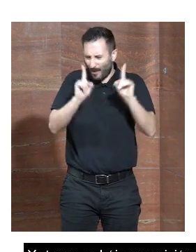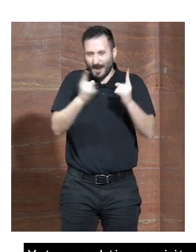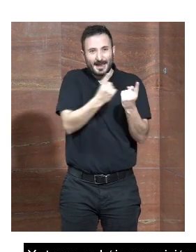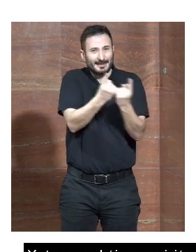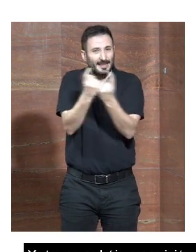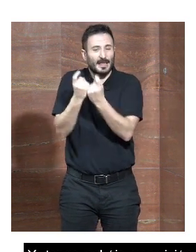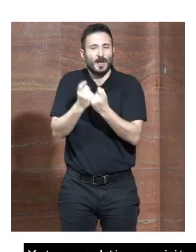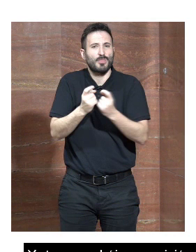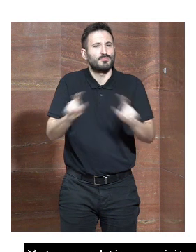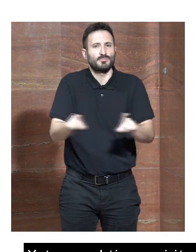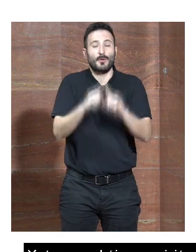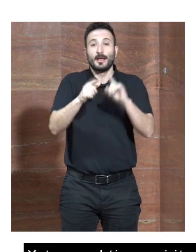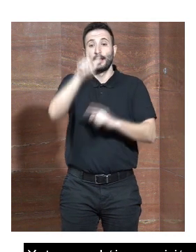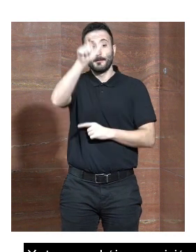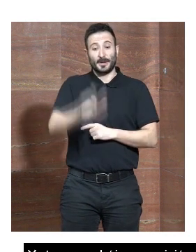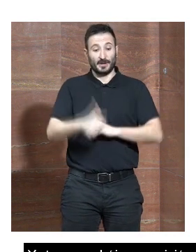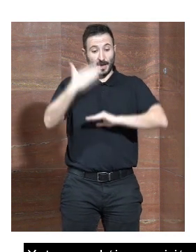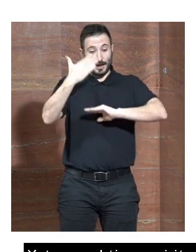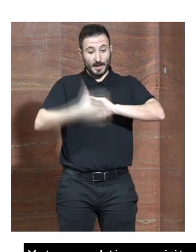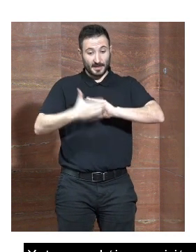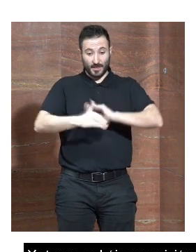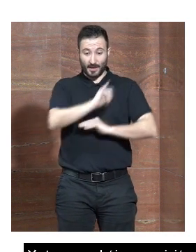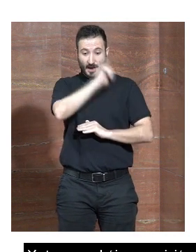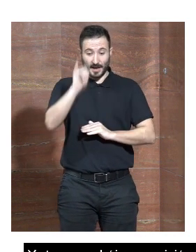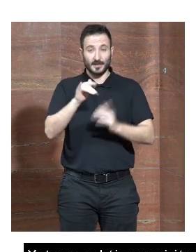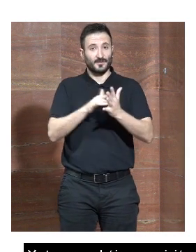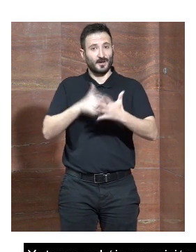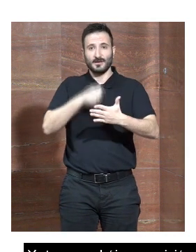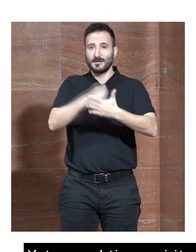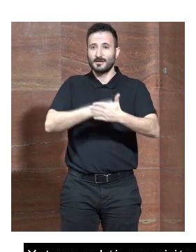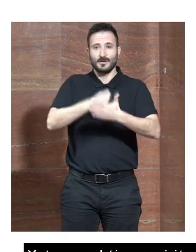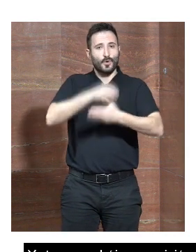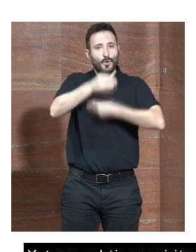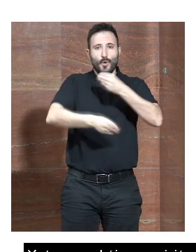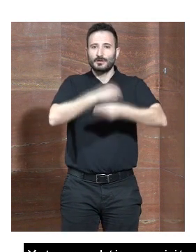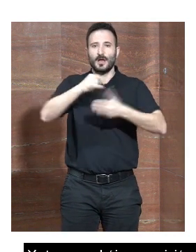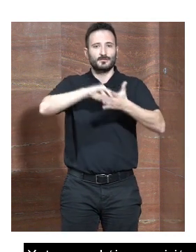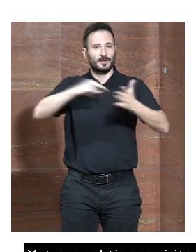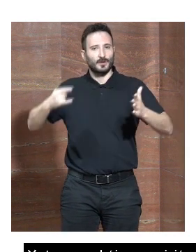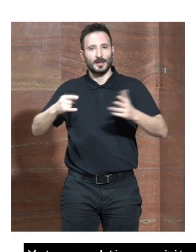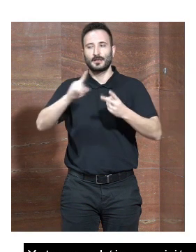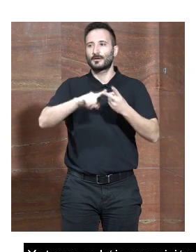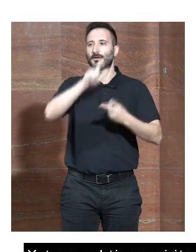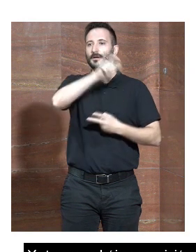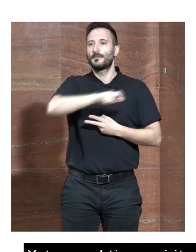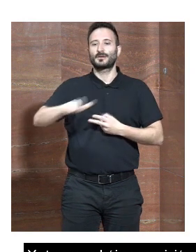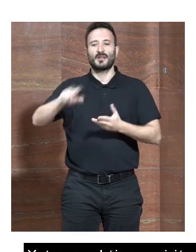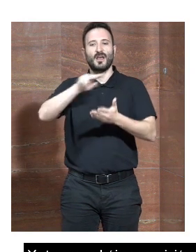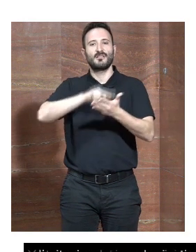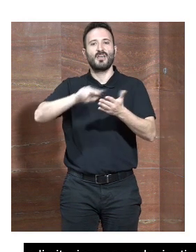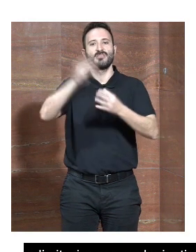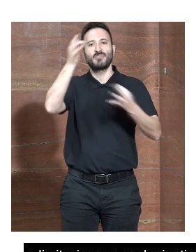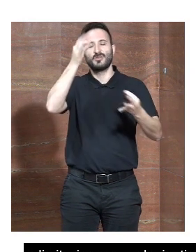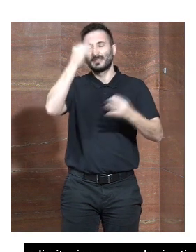necesidad. Una persona con limitaciones es una persona que no es ducha en el uso de la tecnología. Una persona de mediana edad, y yo creo